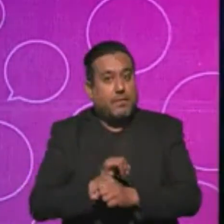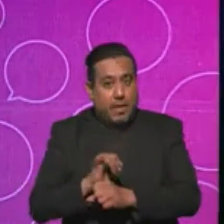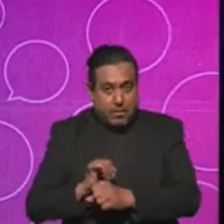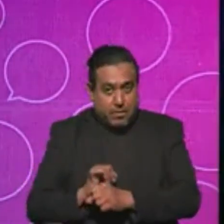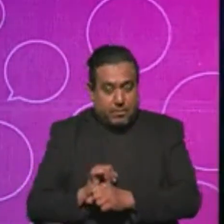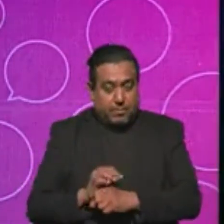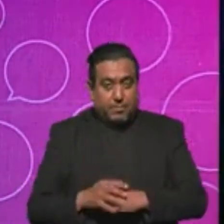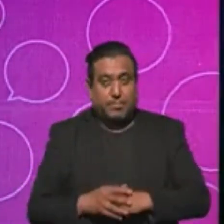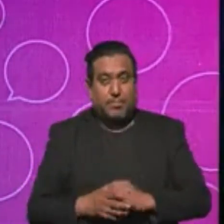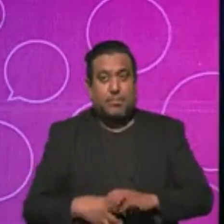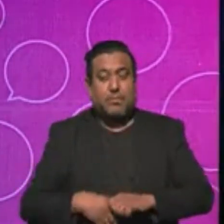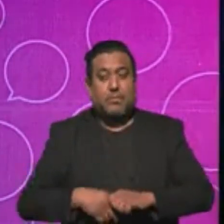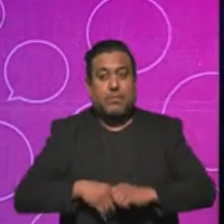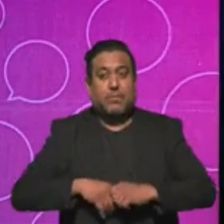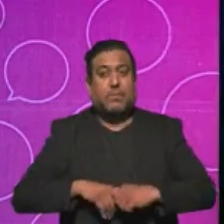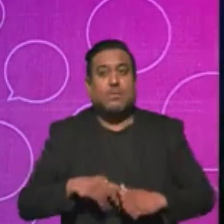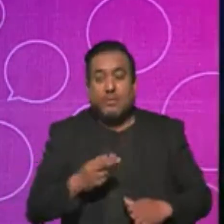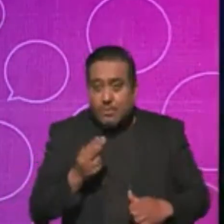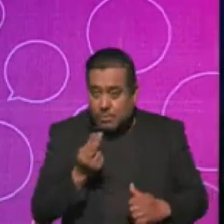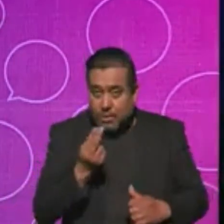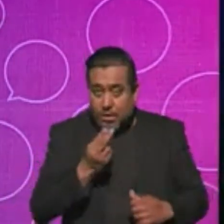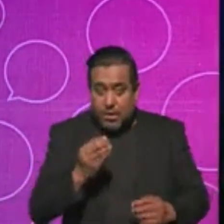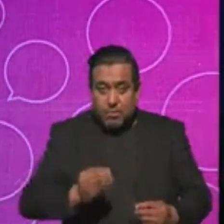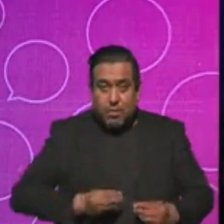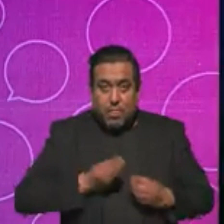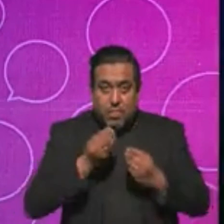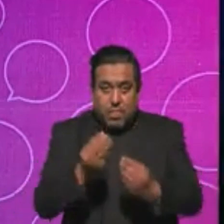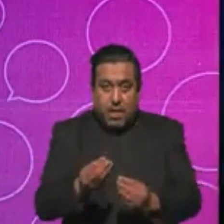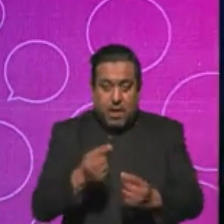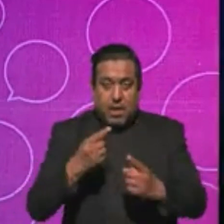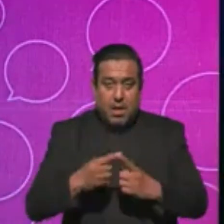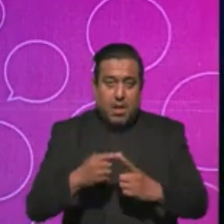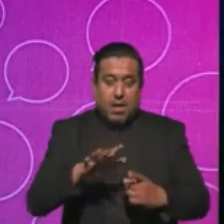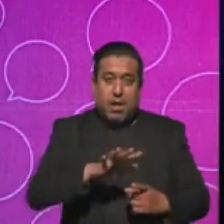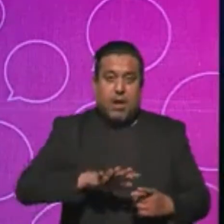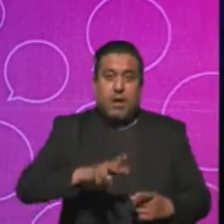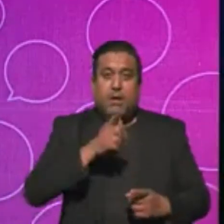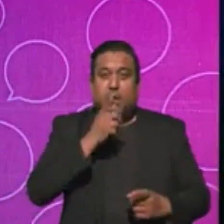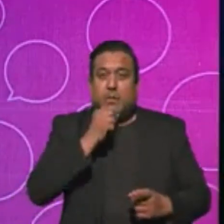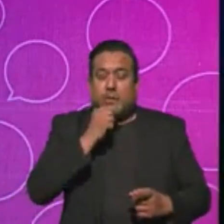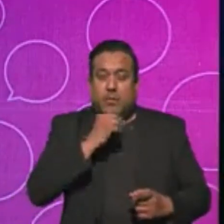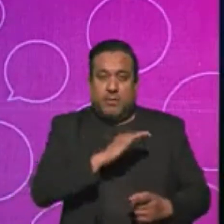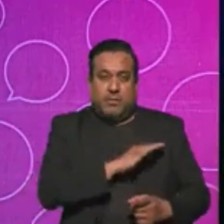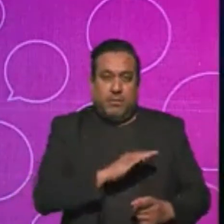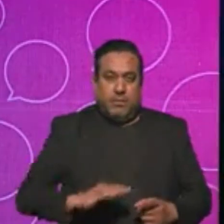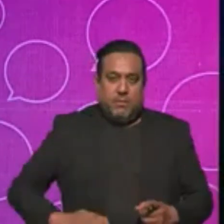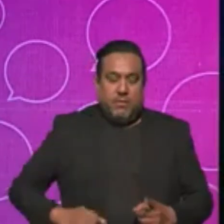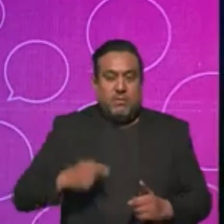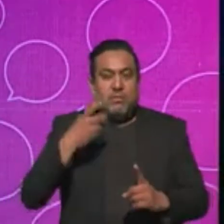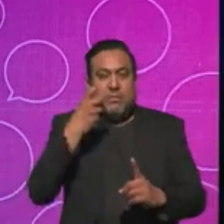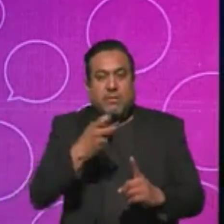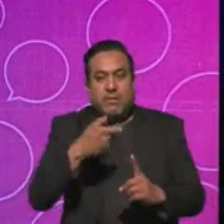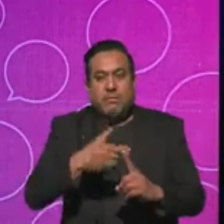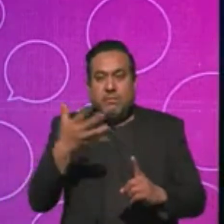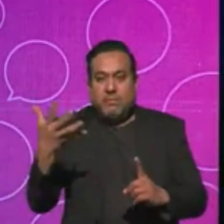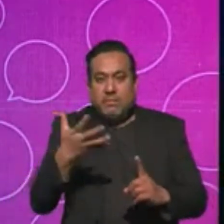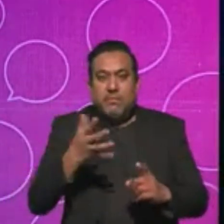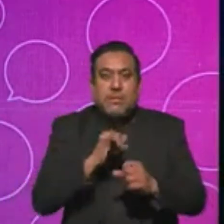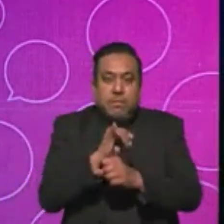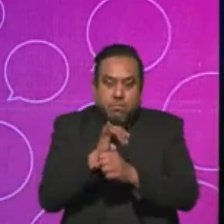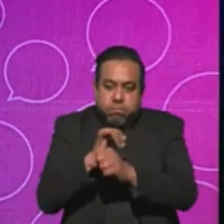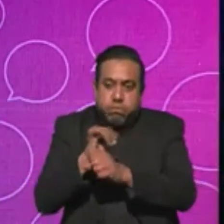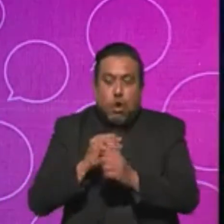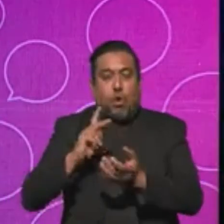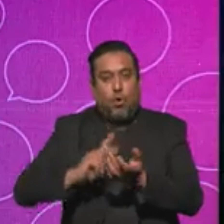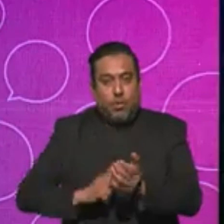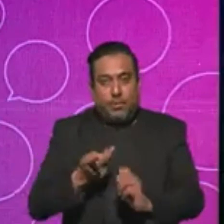vamos a hacer y a devolverle la capacidad y facultad a la policía municipal de labores de investigación por